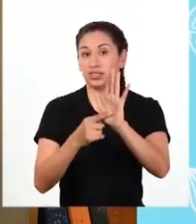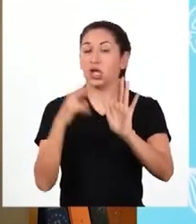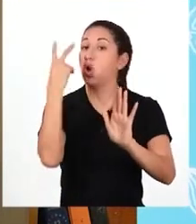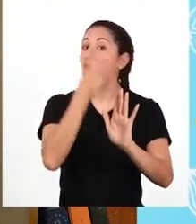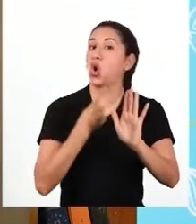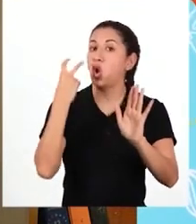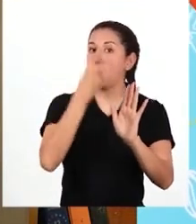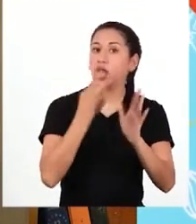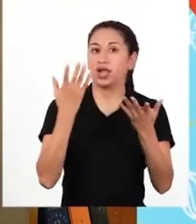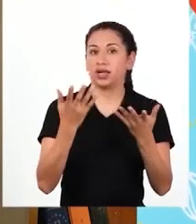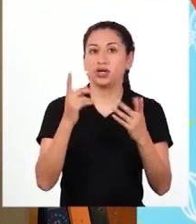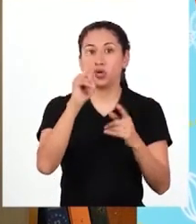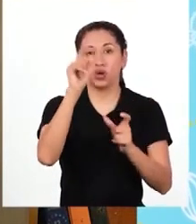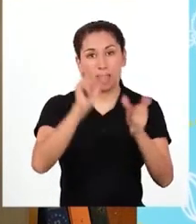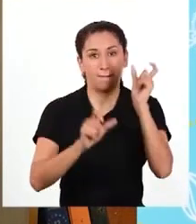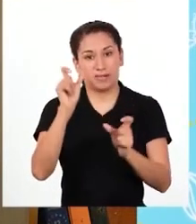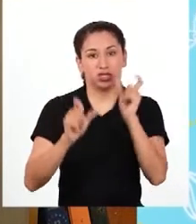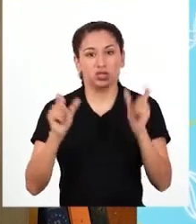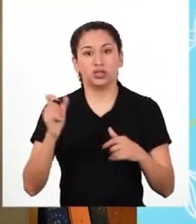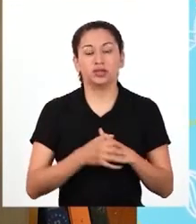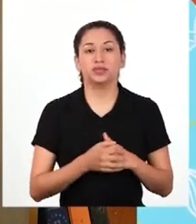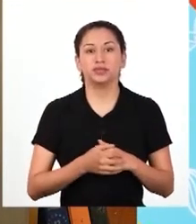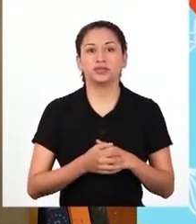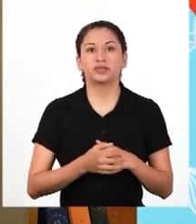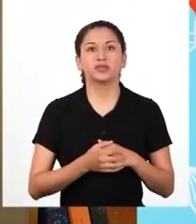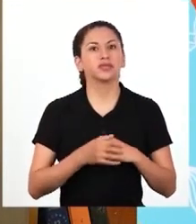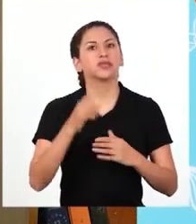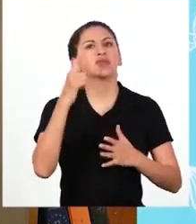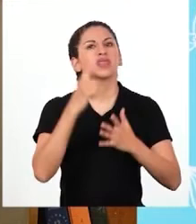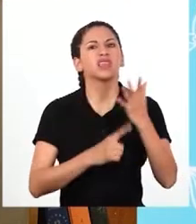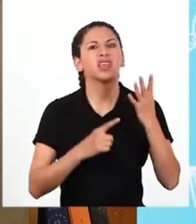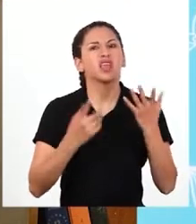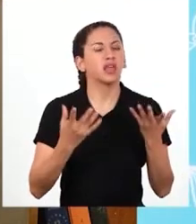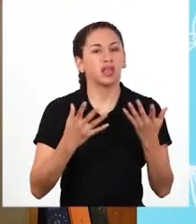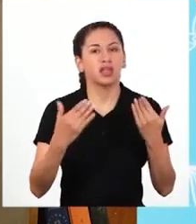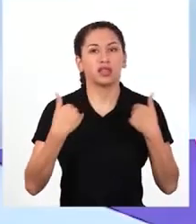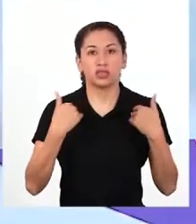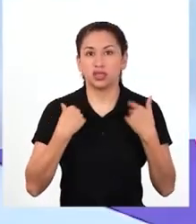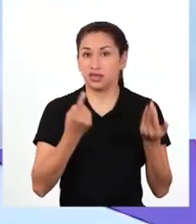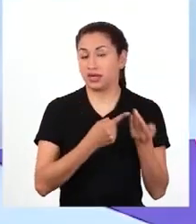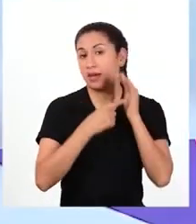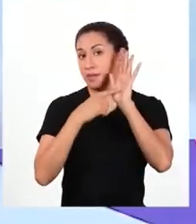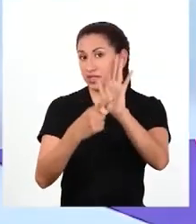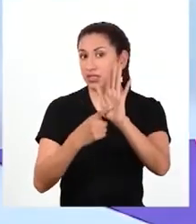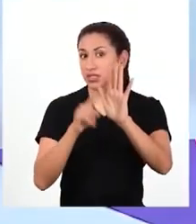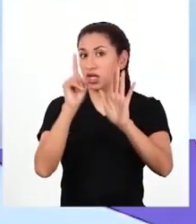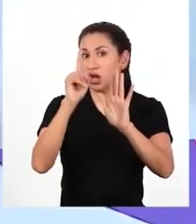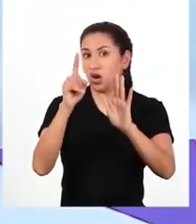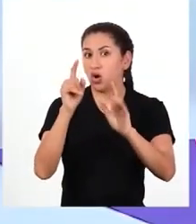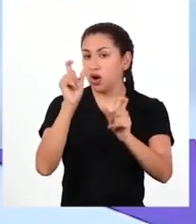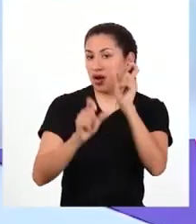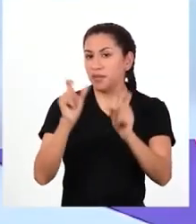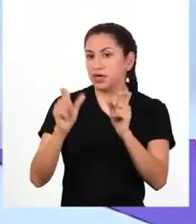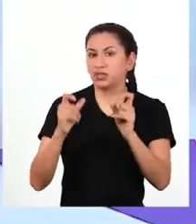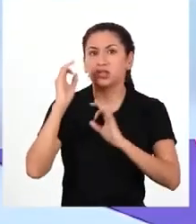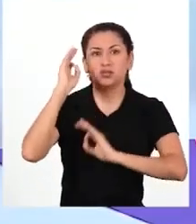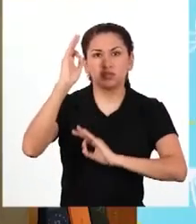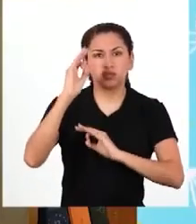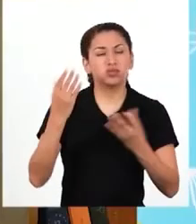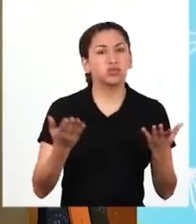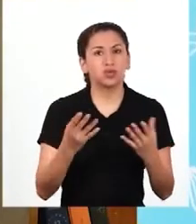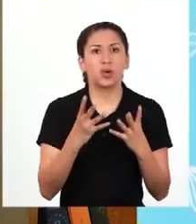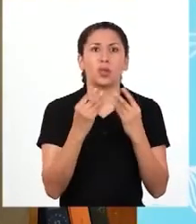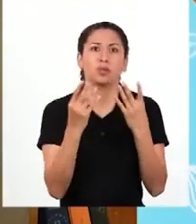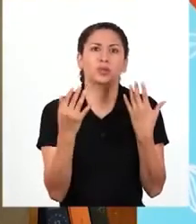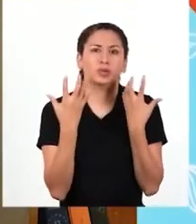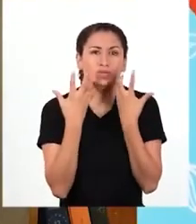público. ¿Qué implica presentar en público nuestro discurso? ¡Muchos nervios, profesora!